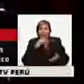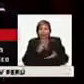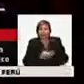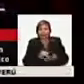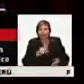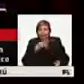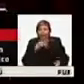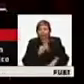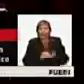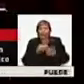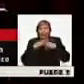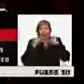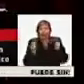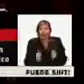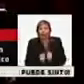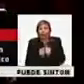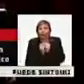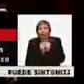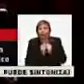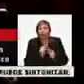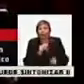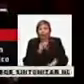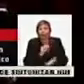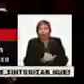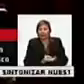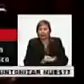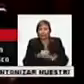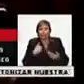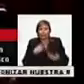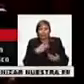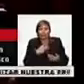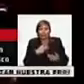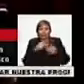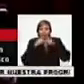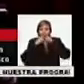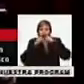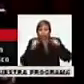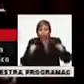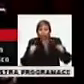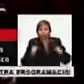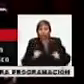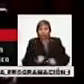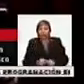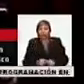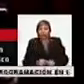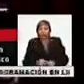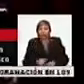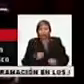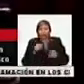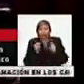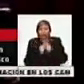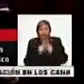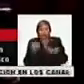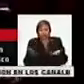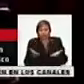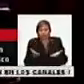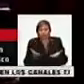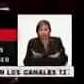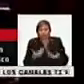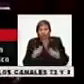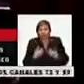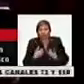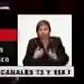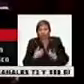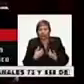Política, quien acompaña en estos momentos a nuestro secretario general político, quien acaba de tener